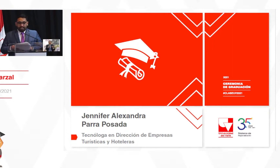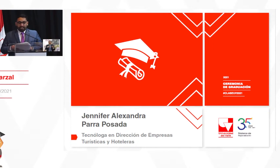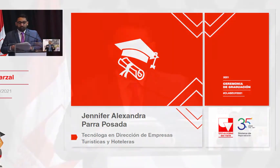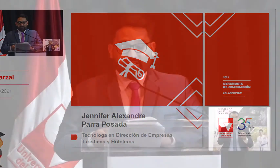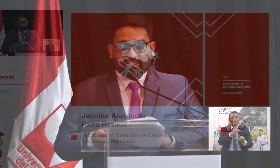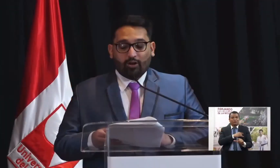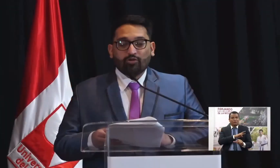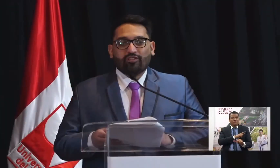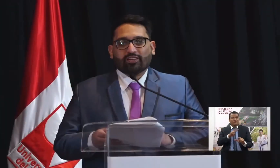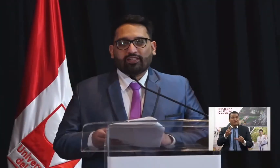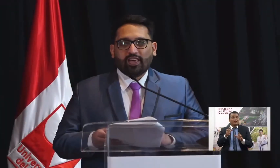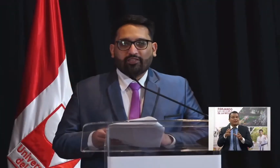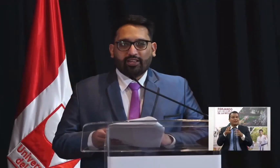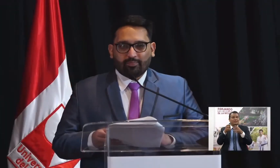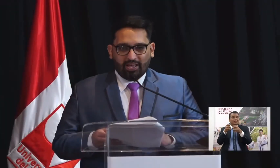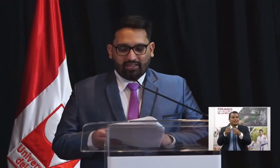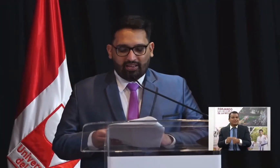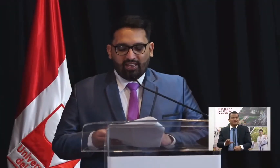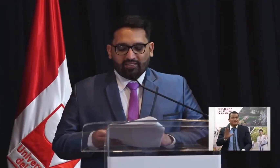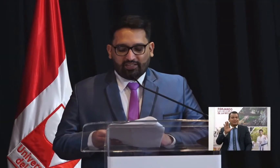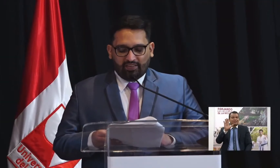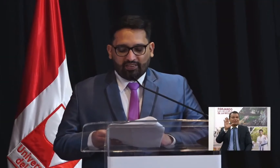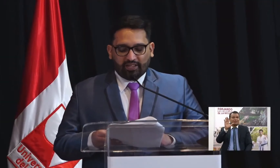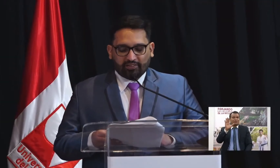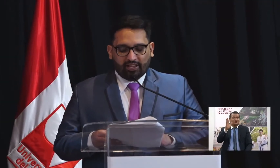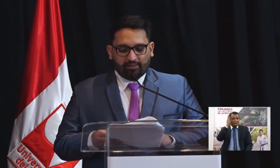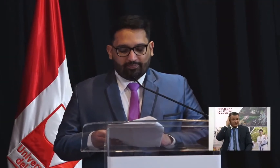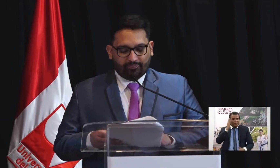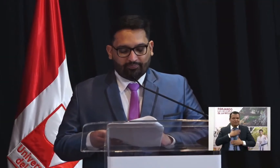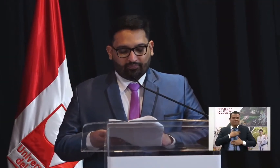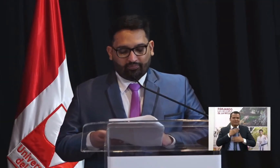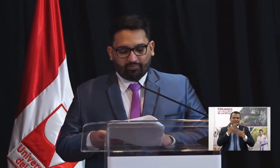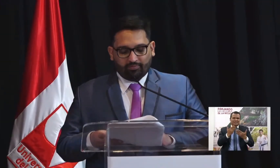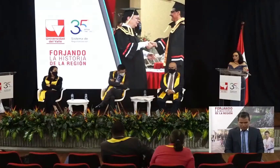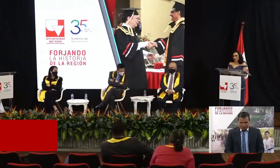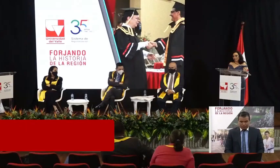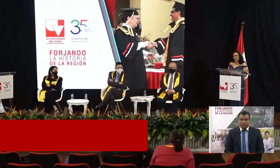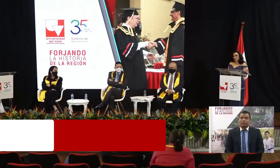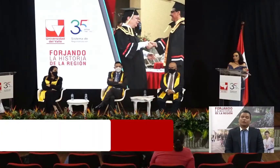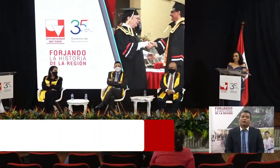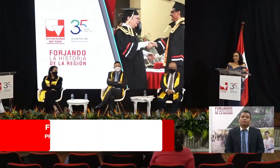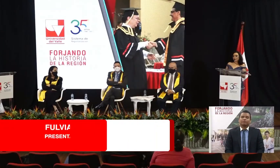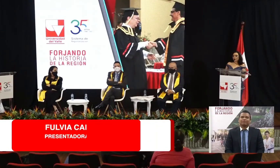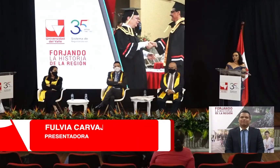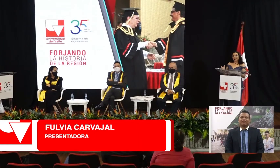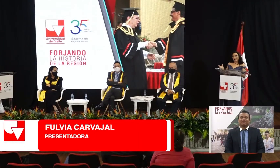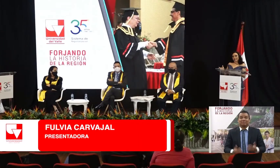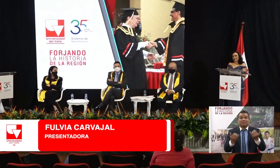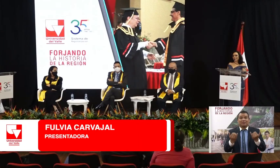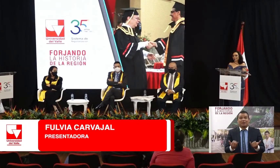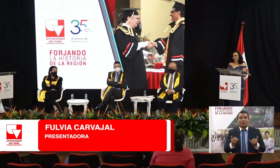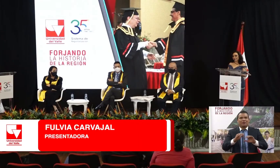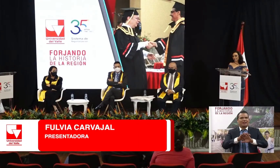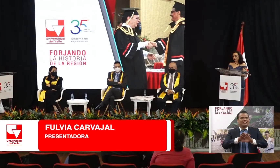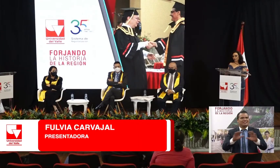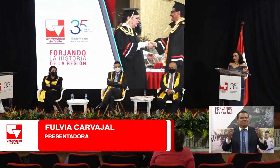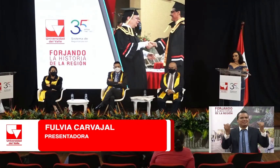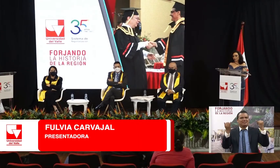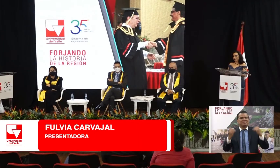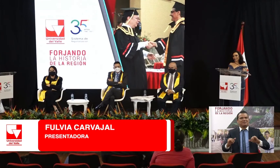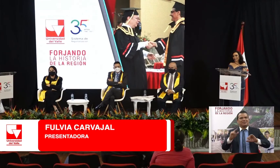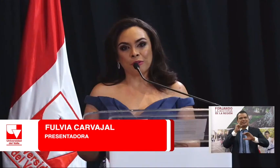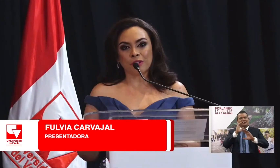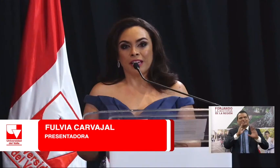graduados de nuestra Universidad del Valle, sede Zarzal. Muy bien, y hemos llegado al final de esta